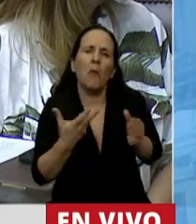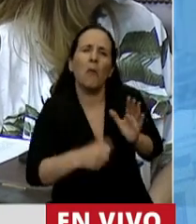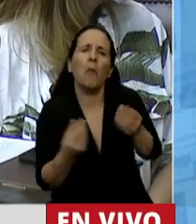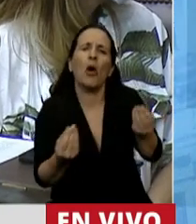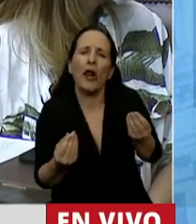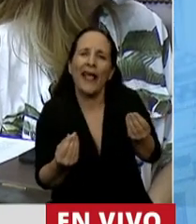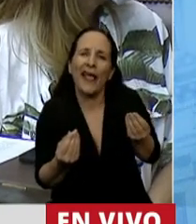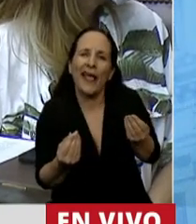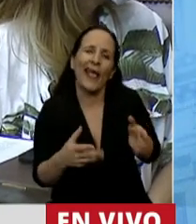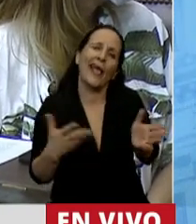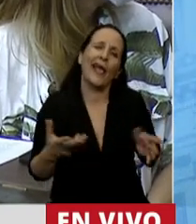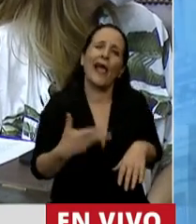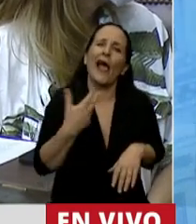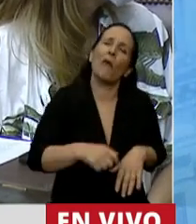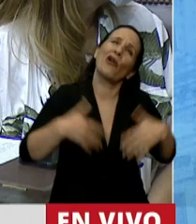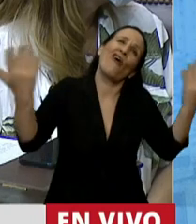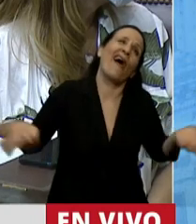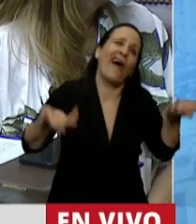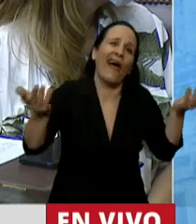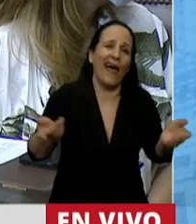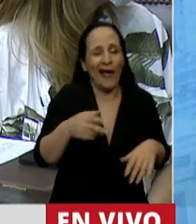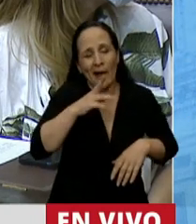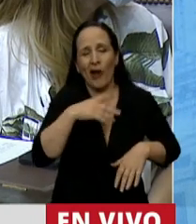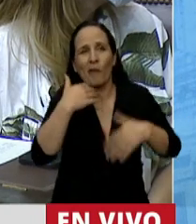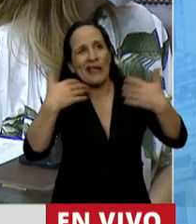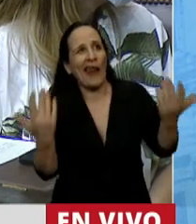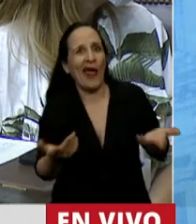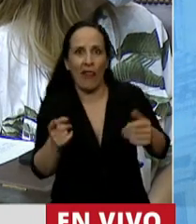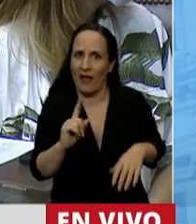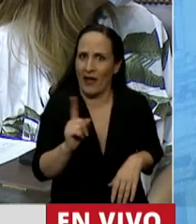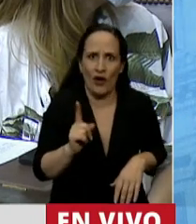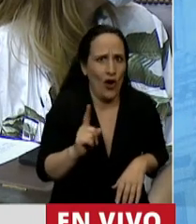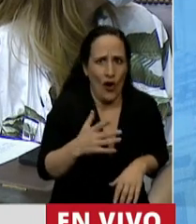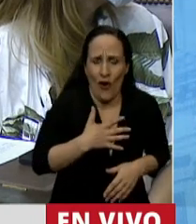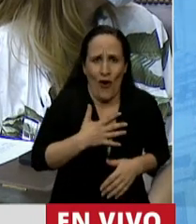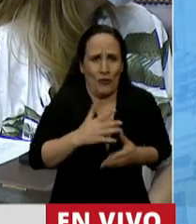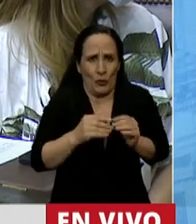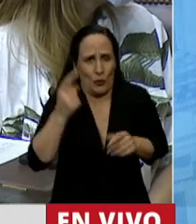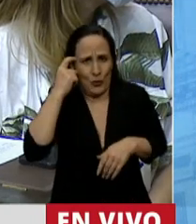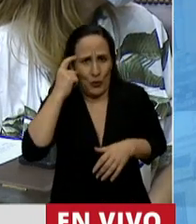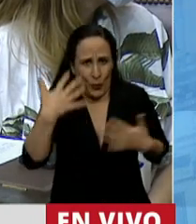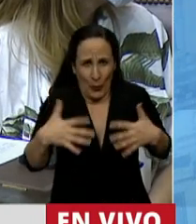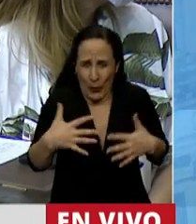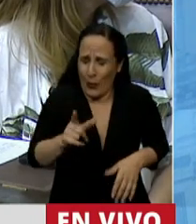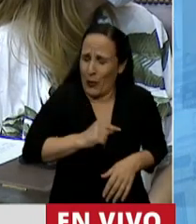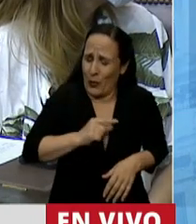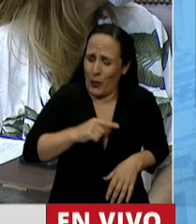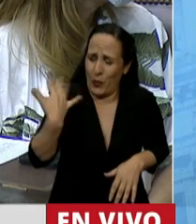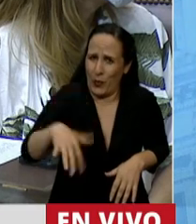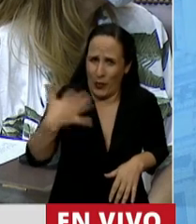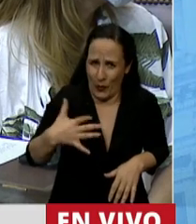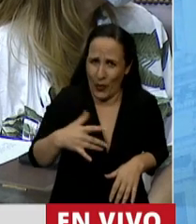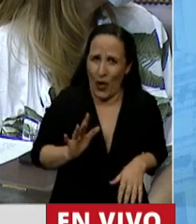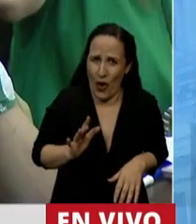el aborto no es gratuito presidente para las mujeres el aborto tiene un altísimo costo psíquico de dolor y cuando